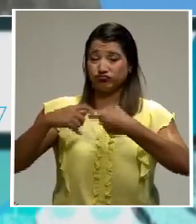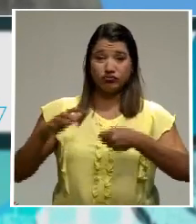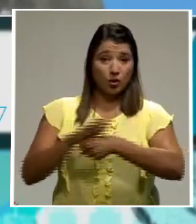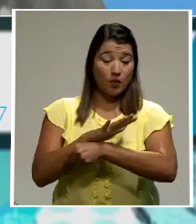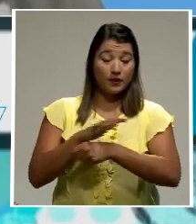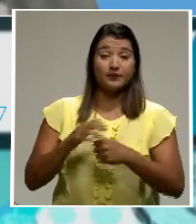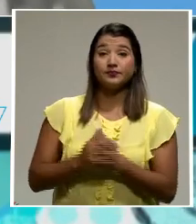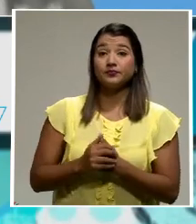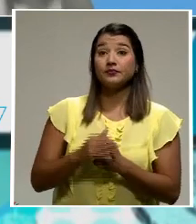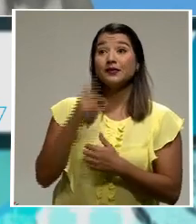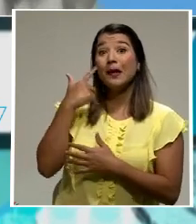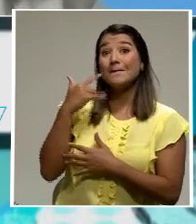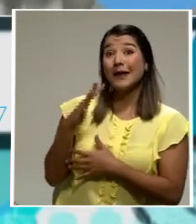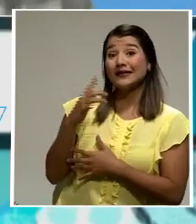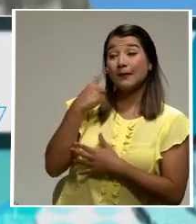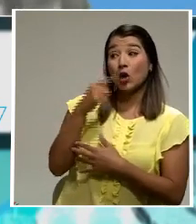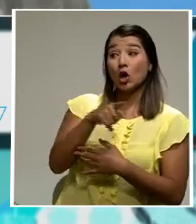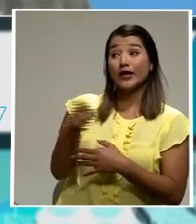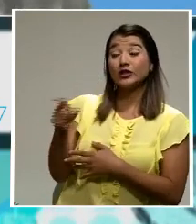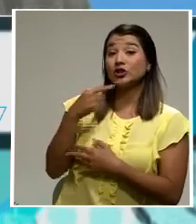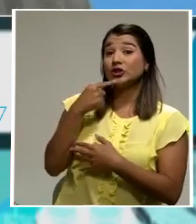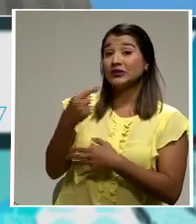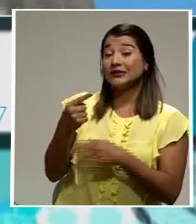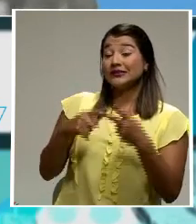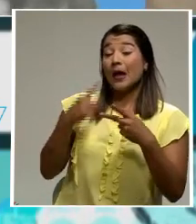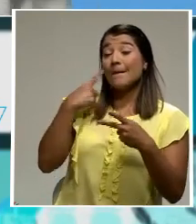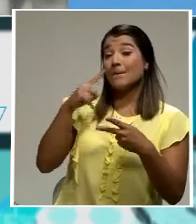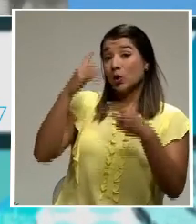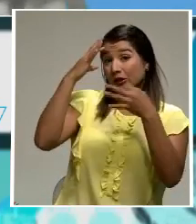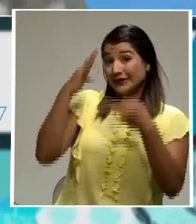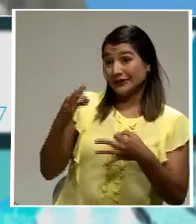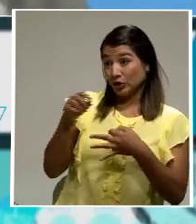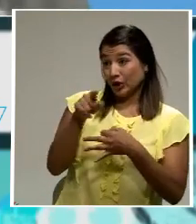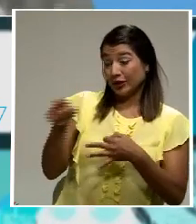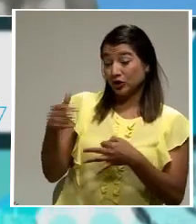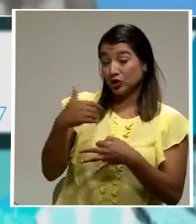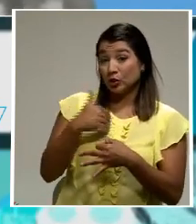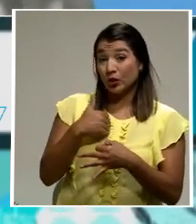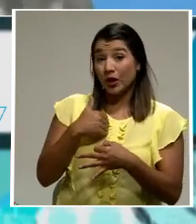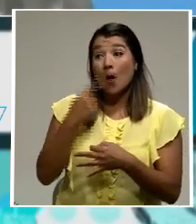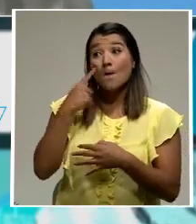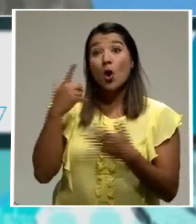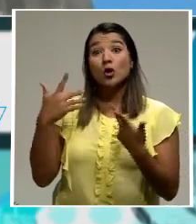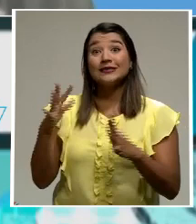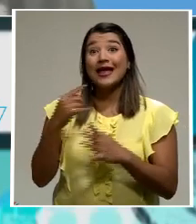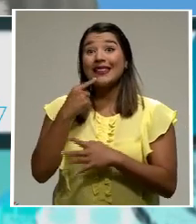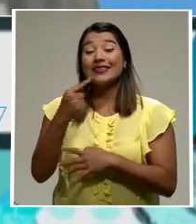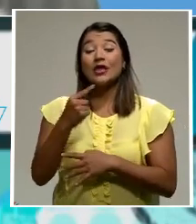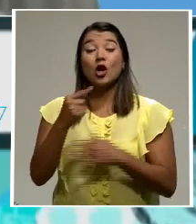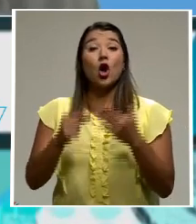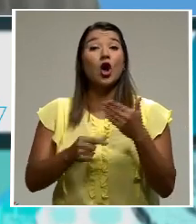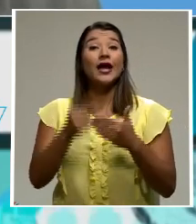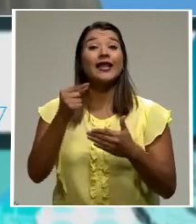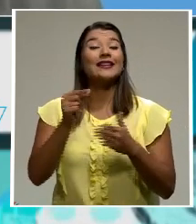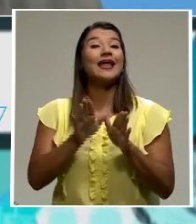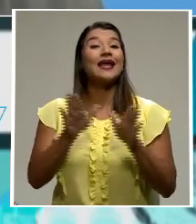lo que están diciendo y por la decisión que se tomó, por lo que ha dicho el gerente general, se está creyendo